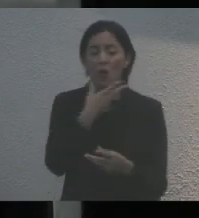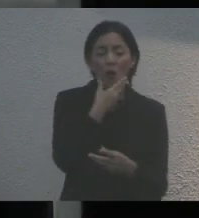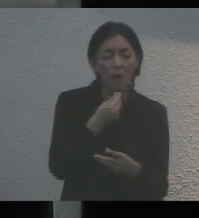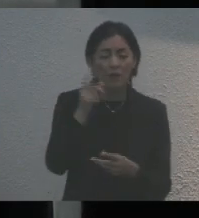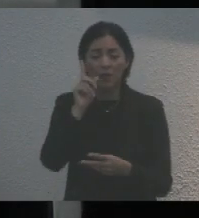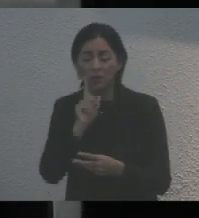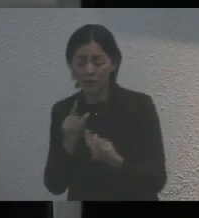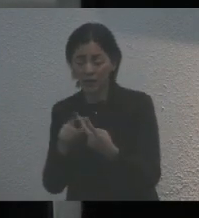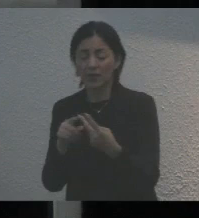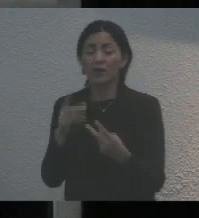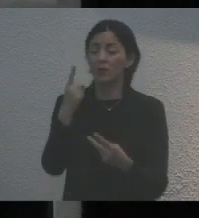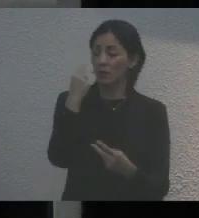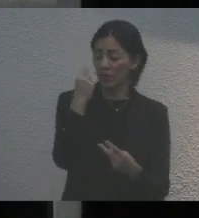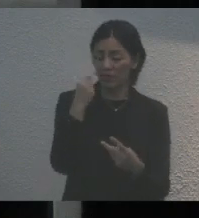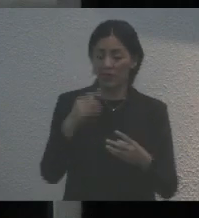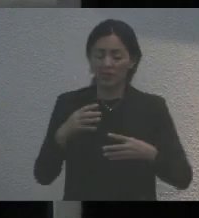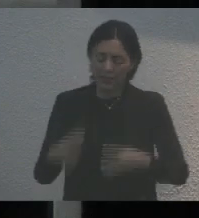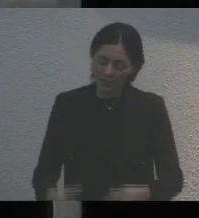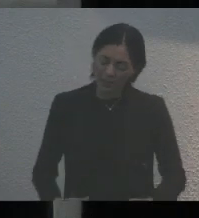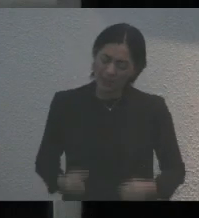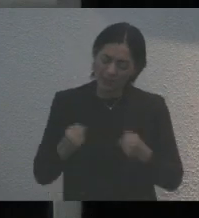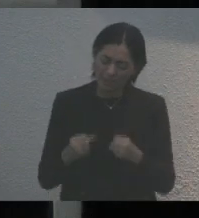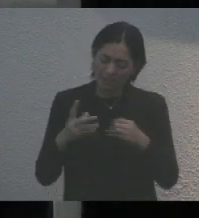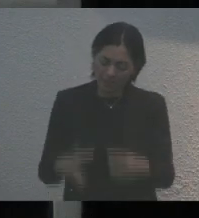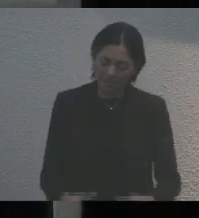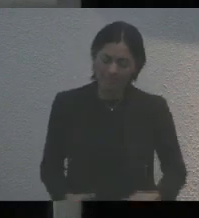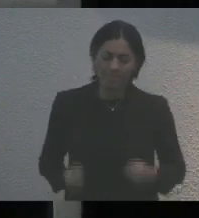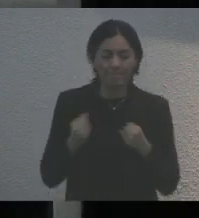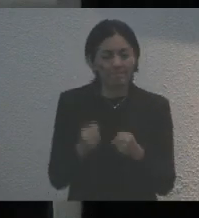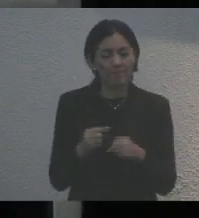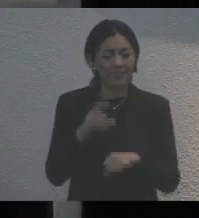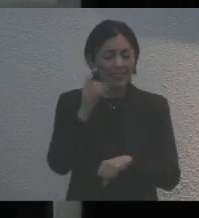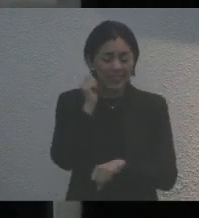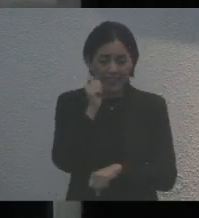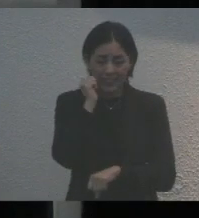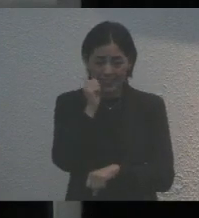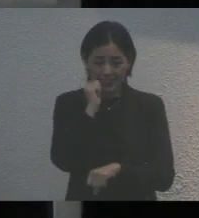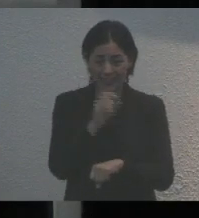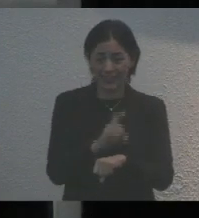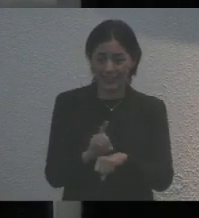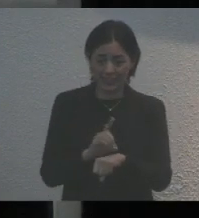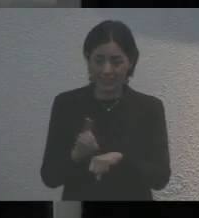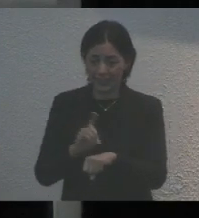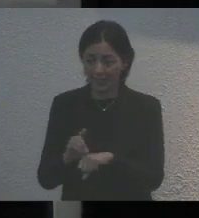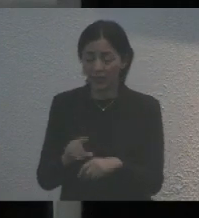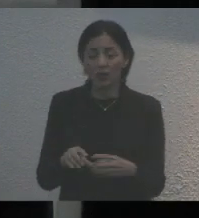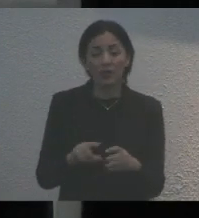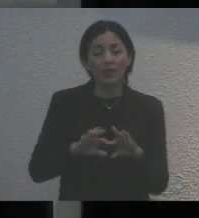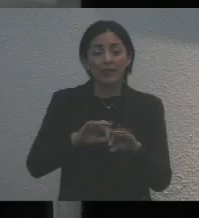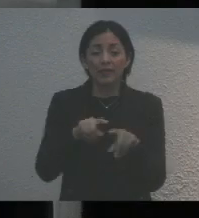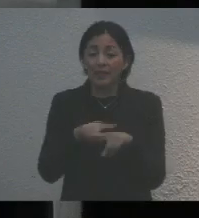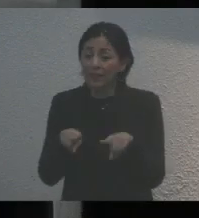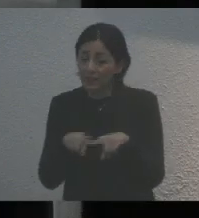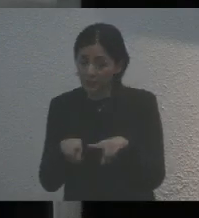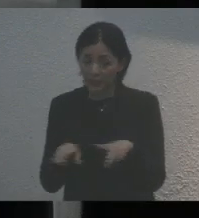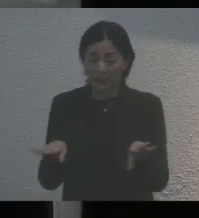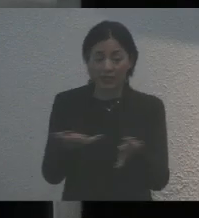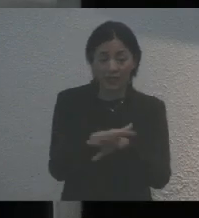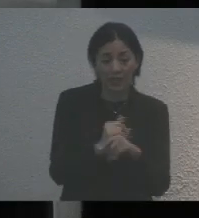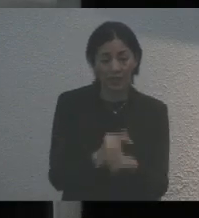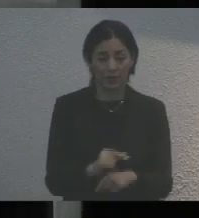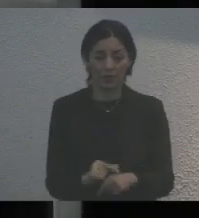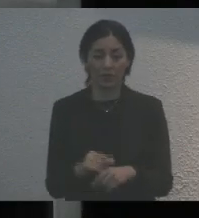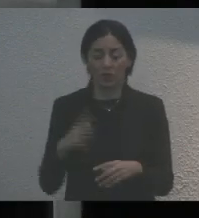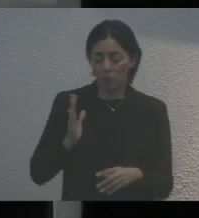y mujeres policías que se esfuerzan día a día por hacer esta diferencia, por sembrar el cambio, por el